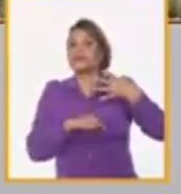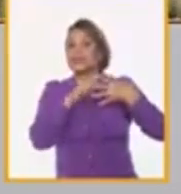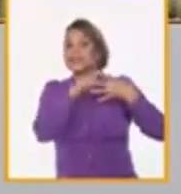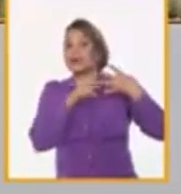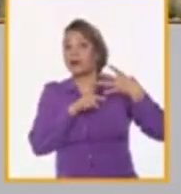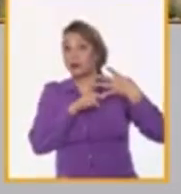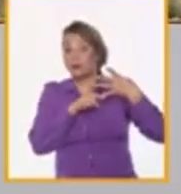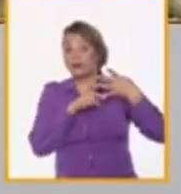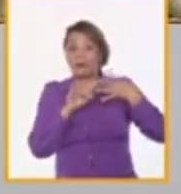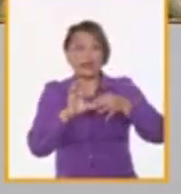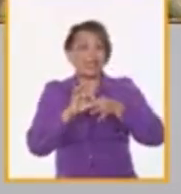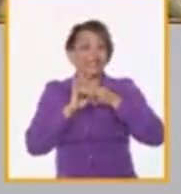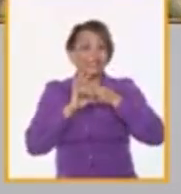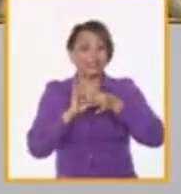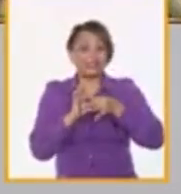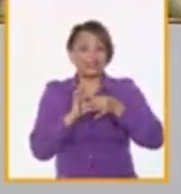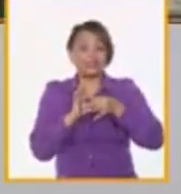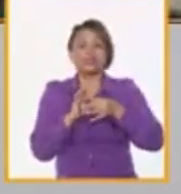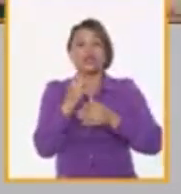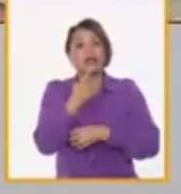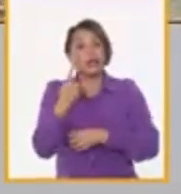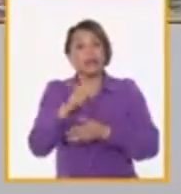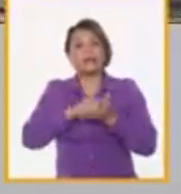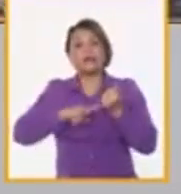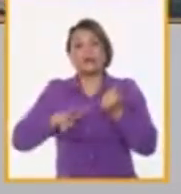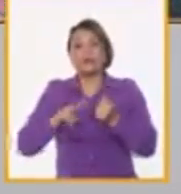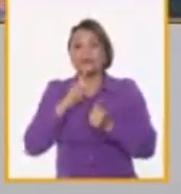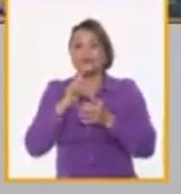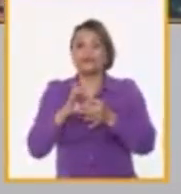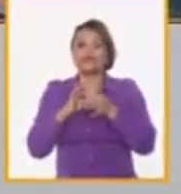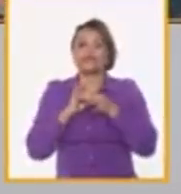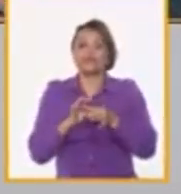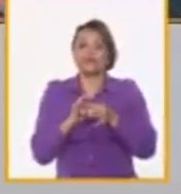reflejo en la cantidad de de habitantes afectados